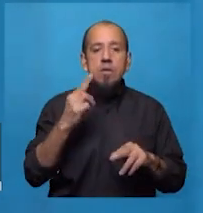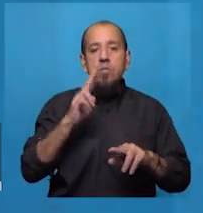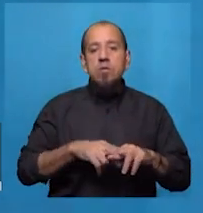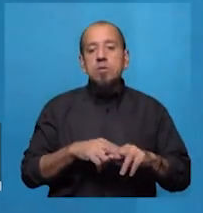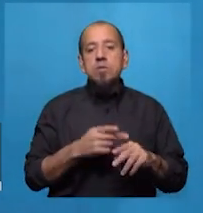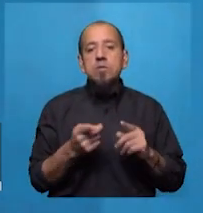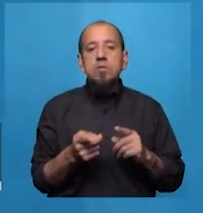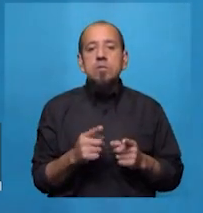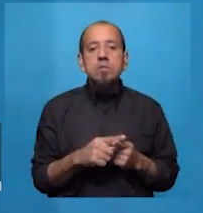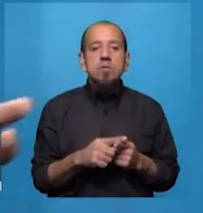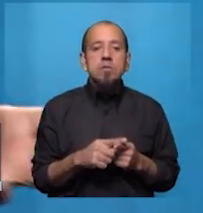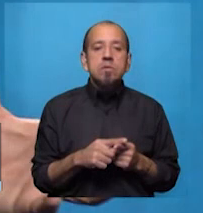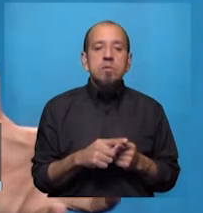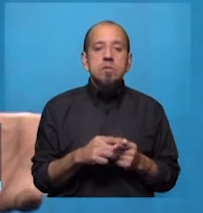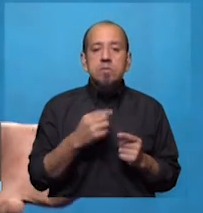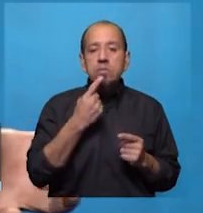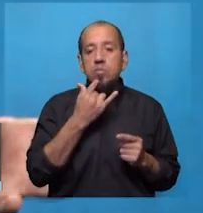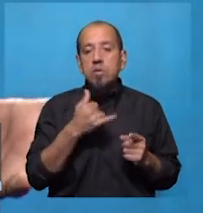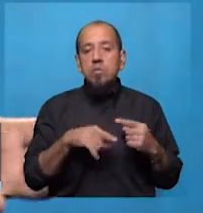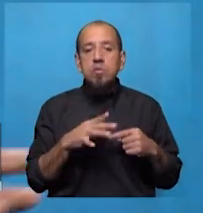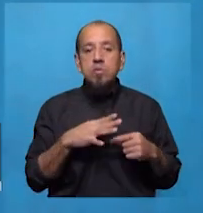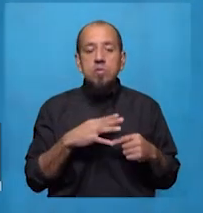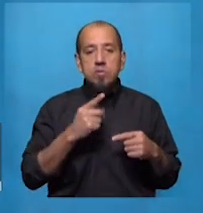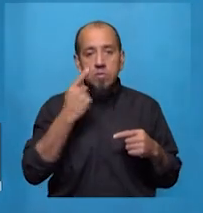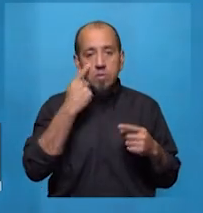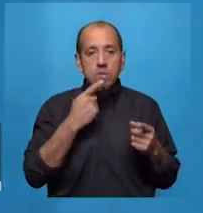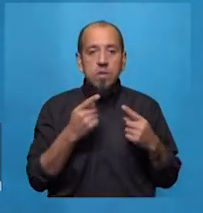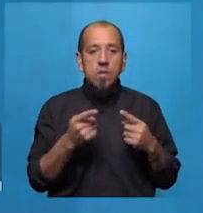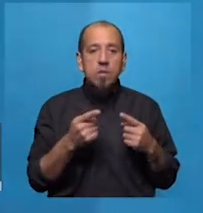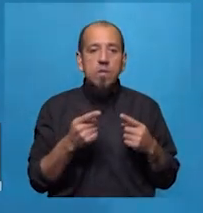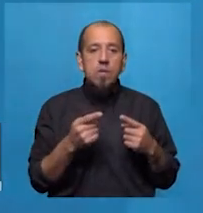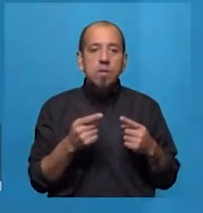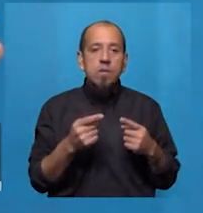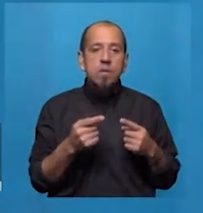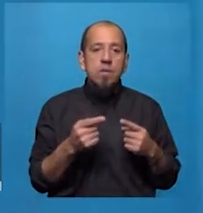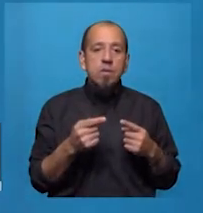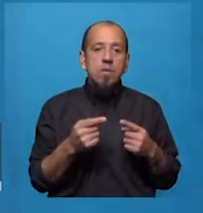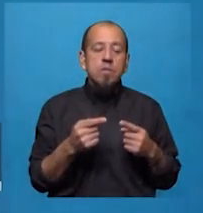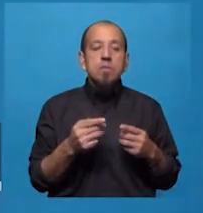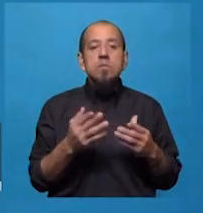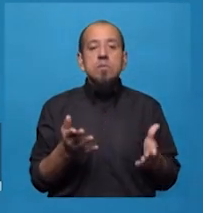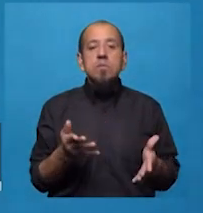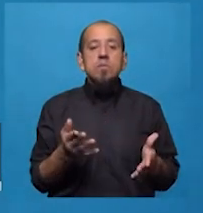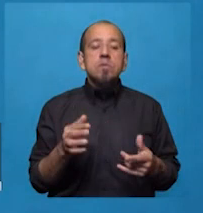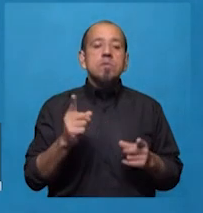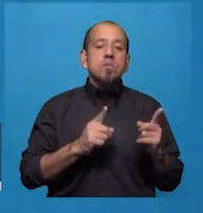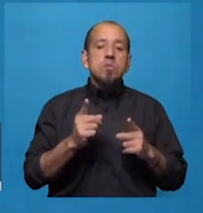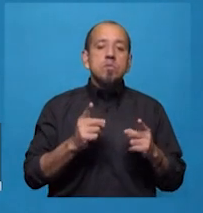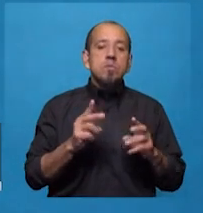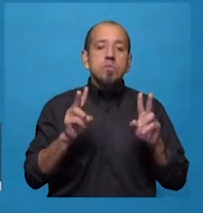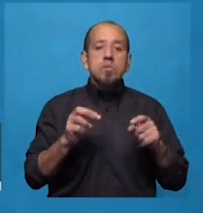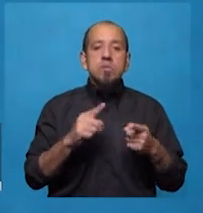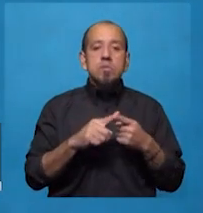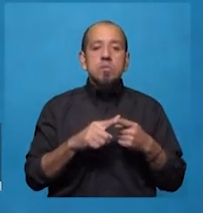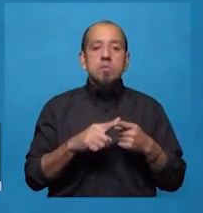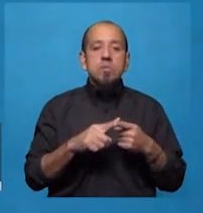violentas por ejemplo hemos visto casos donde puede ser que tenían alguna vinculación con el delito